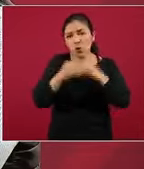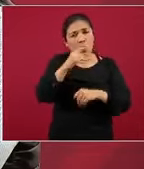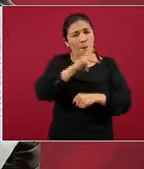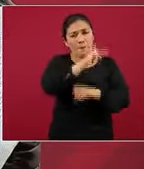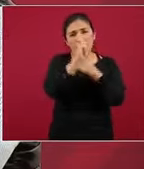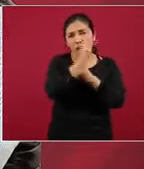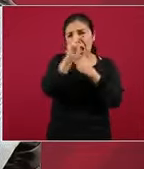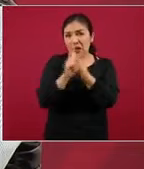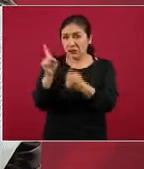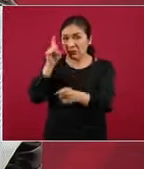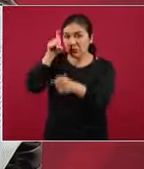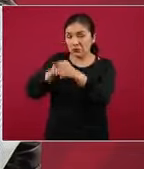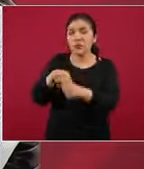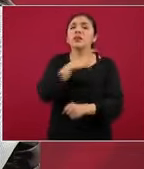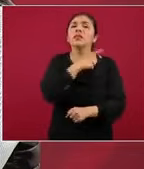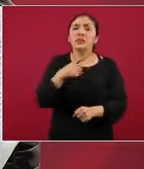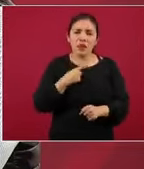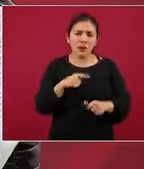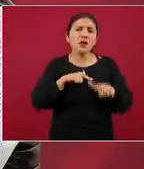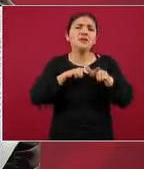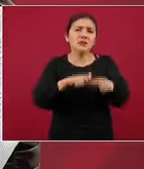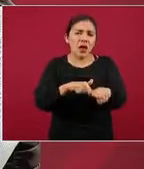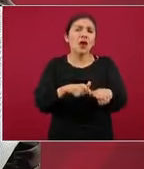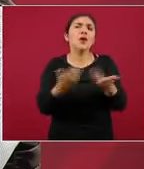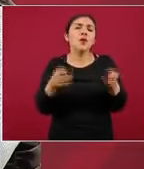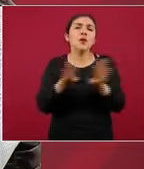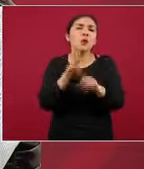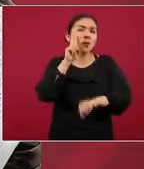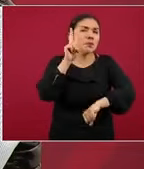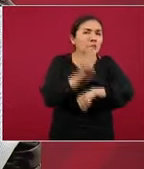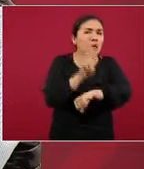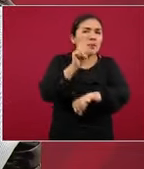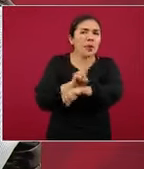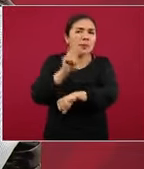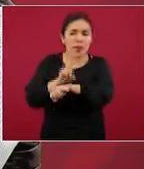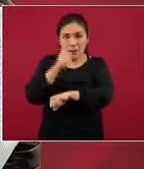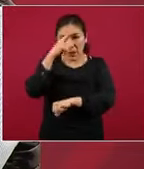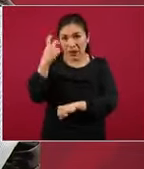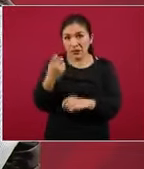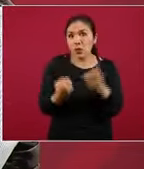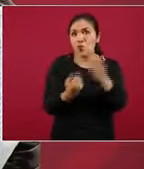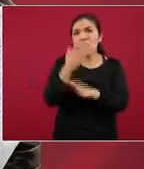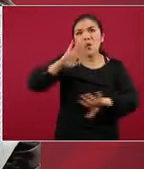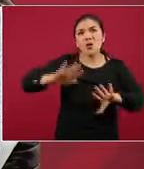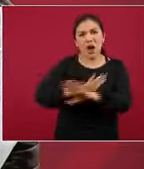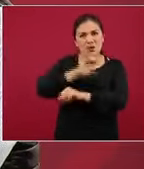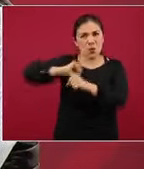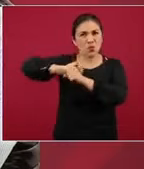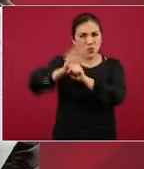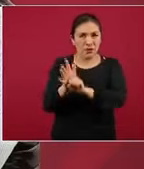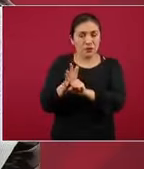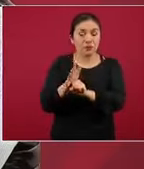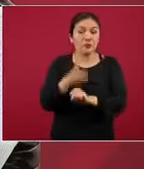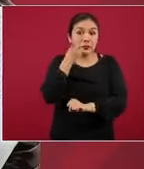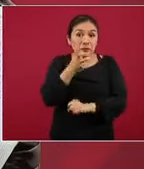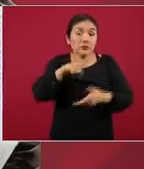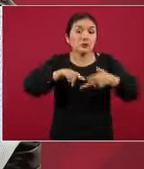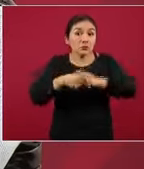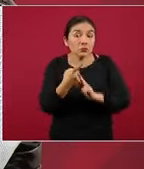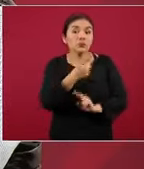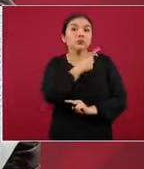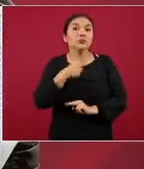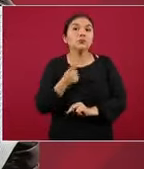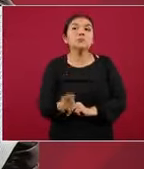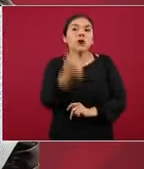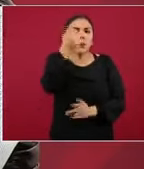países miembros que sí mantengan una, vigilancia sobre esta nueva variante. Lógicamente esto iniciaría con el hecho de